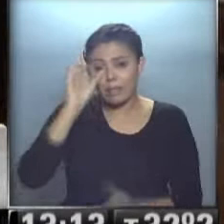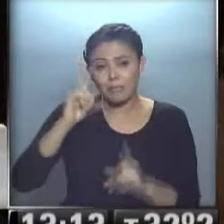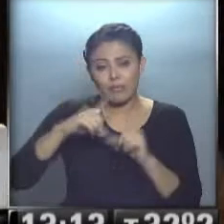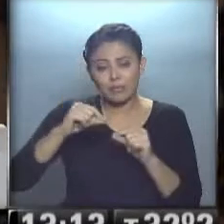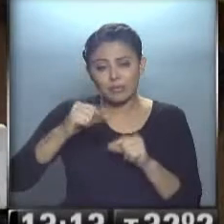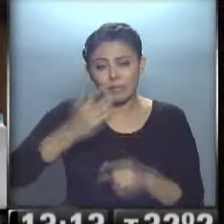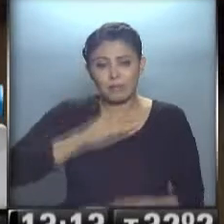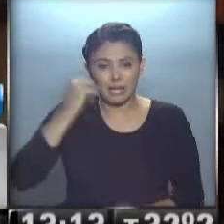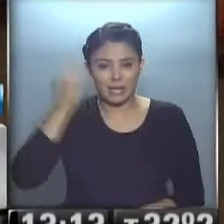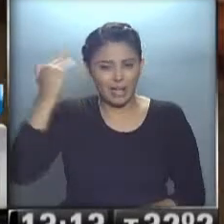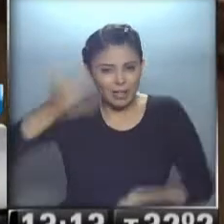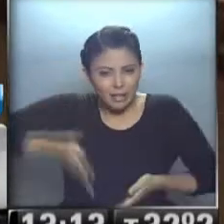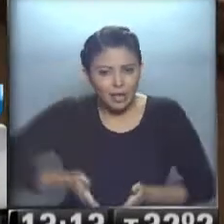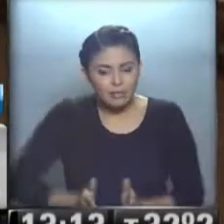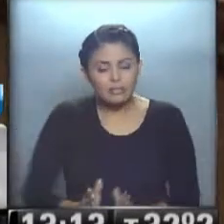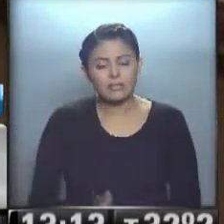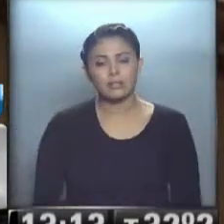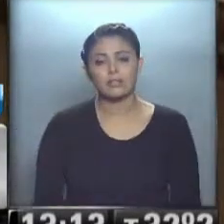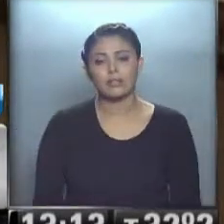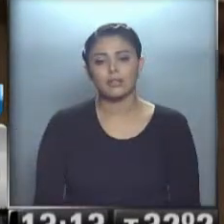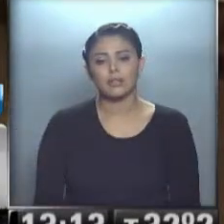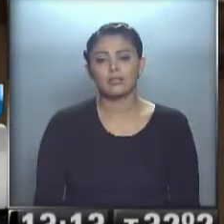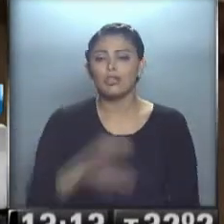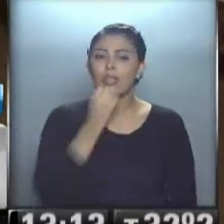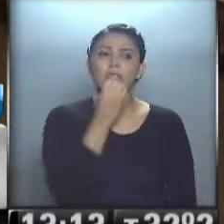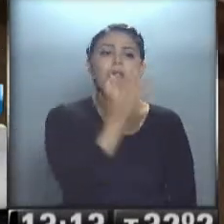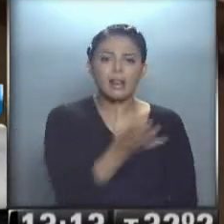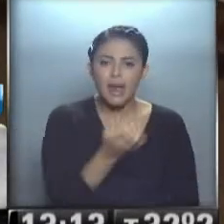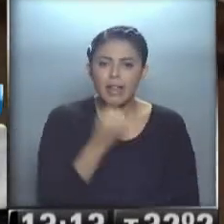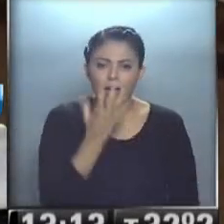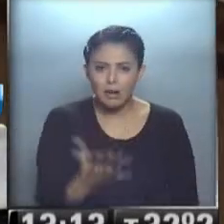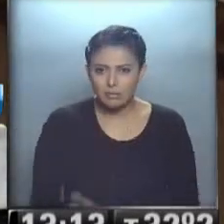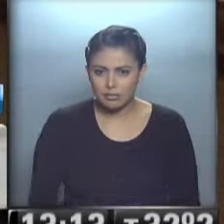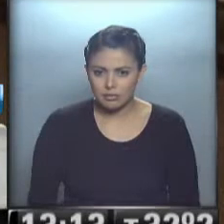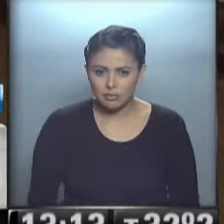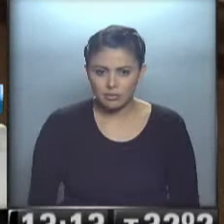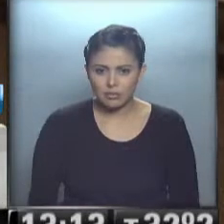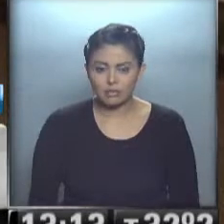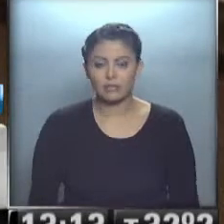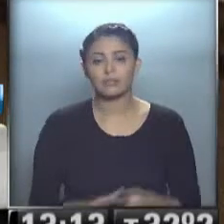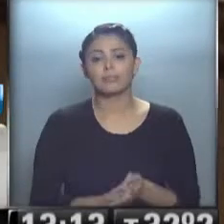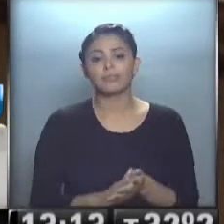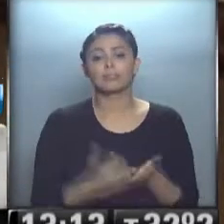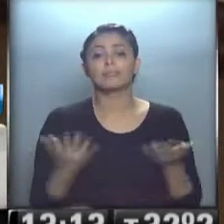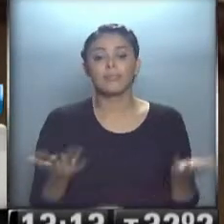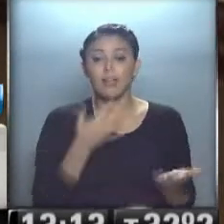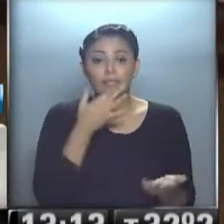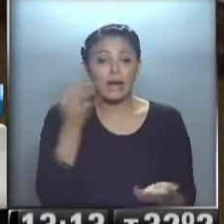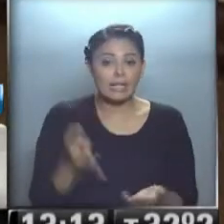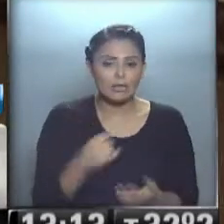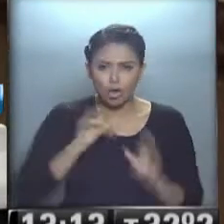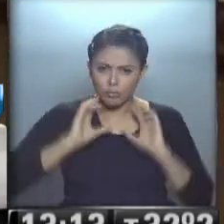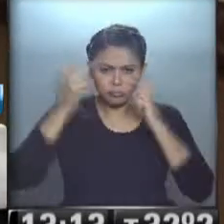hija este hice unas declaraciones que la verdad